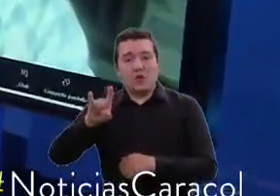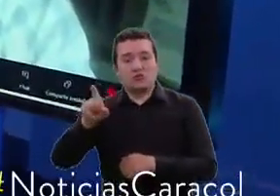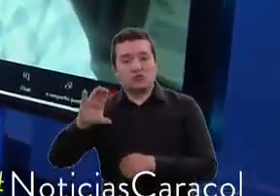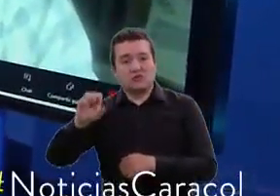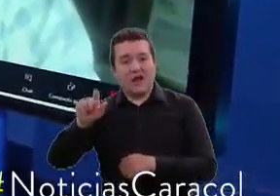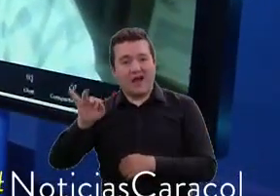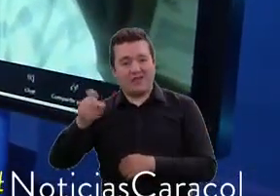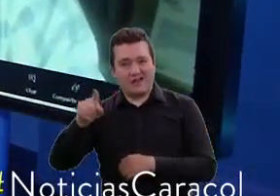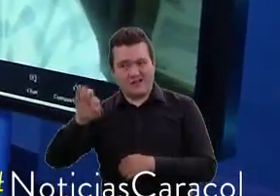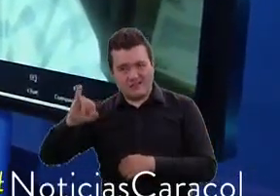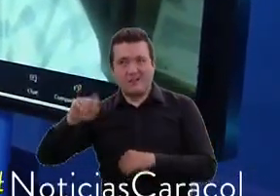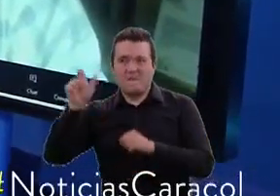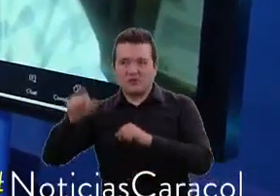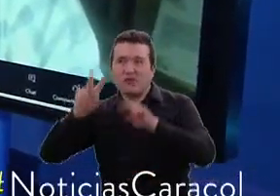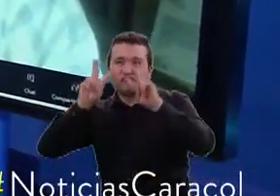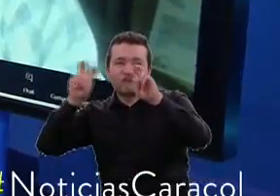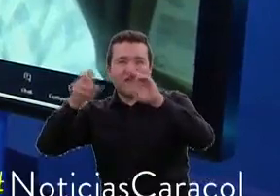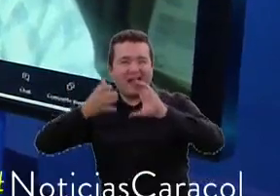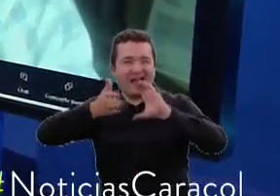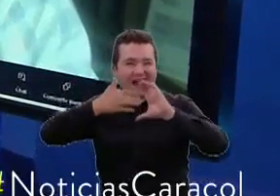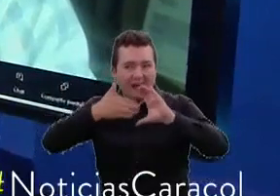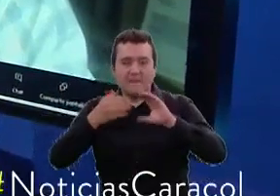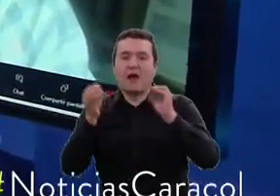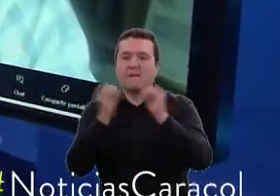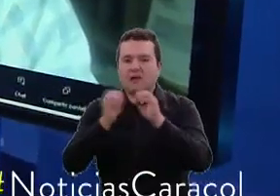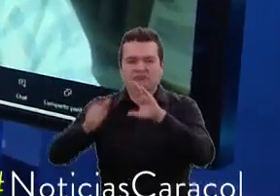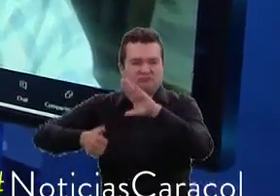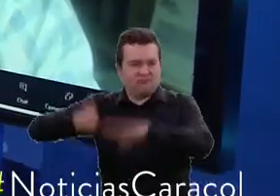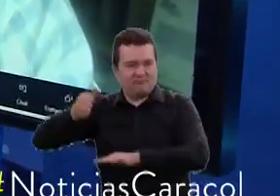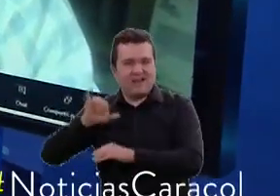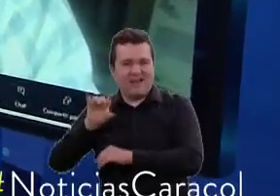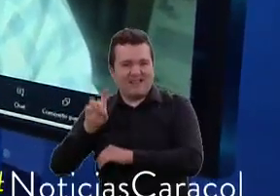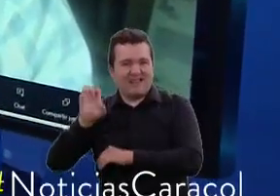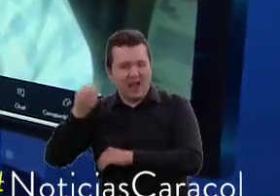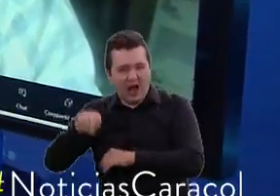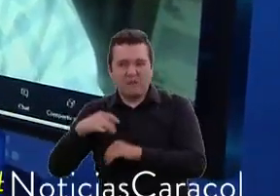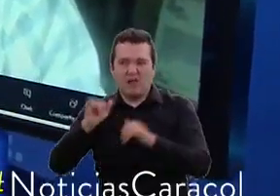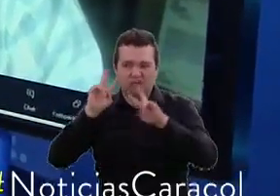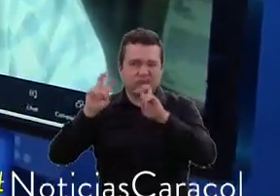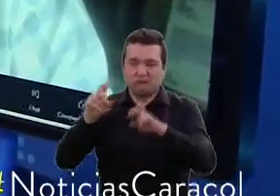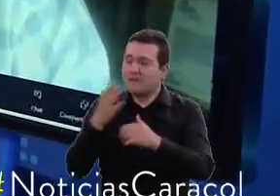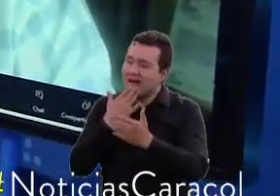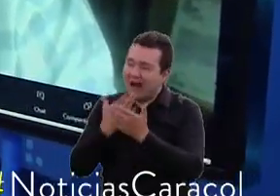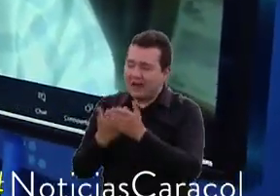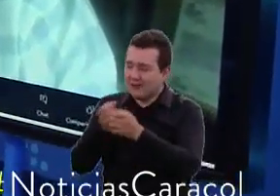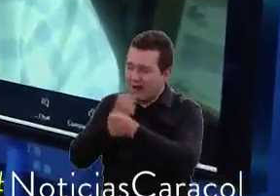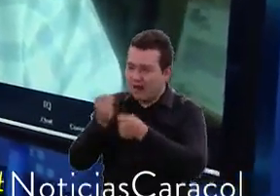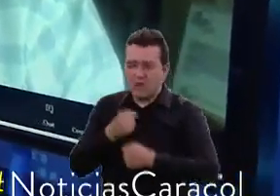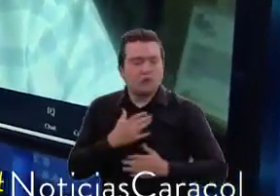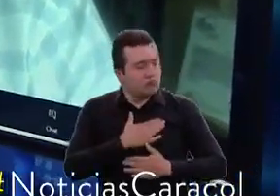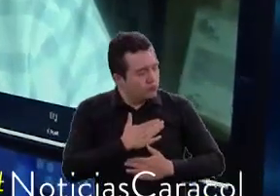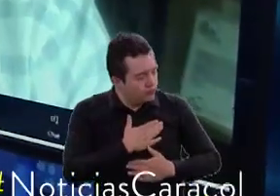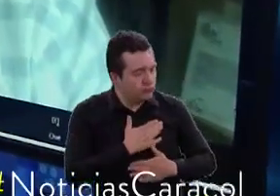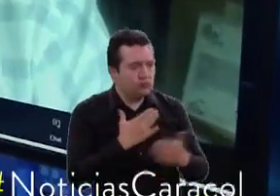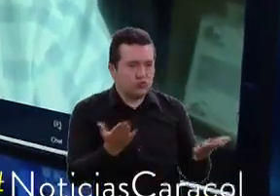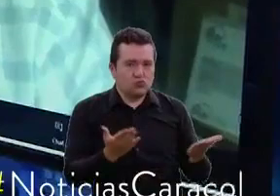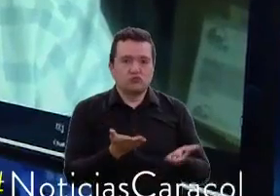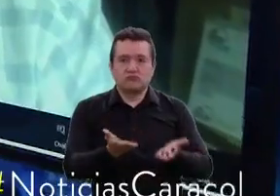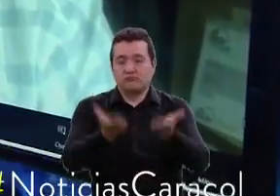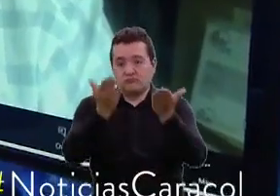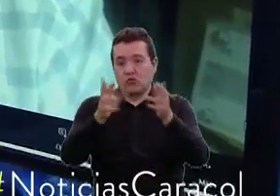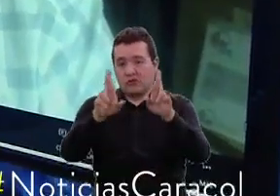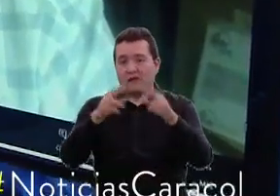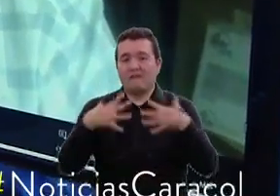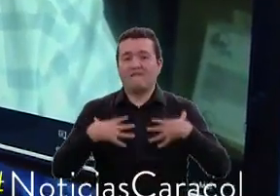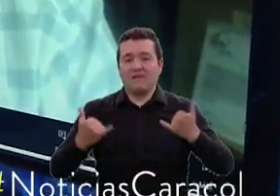docente y también ha sido director de pronósticos del IDEAN. Muchas gracias por su tiempo, por acompañarnos. Siempre con muchísimo gusto. Que tengan una